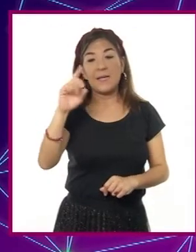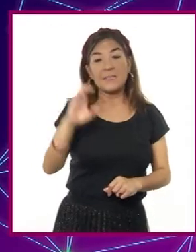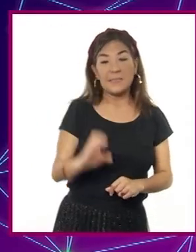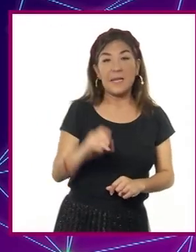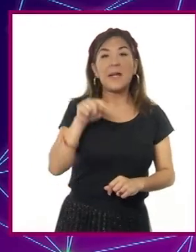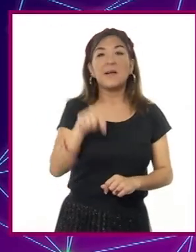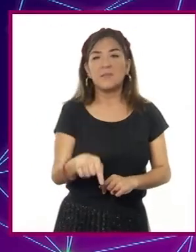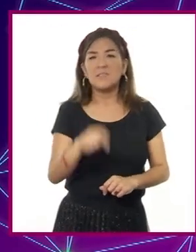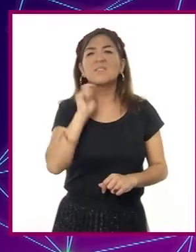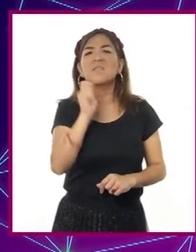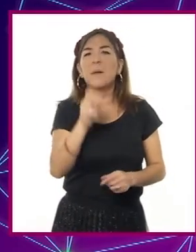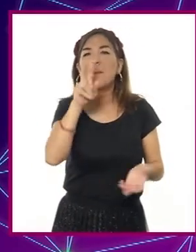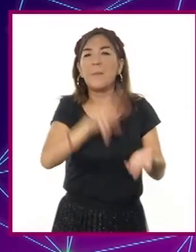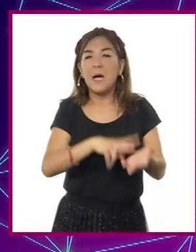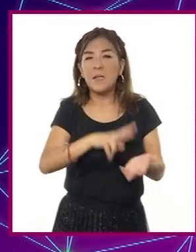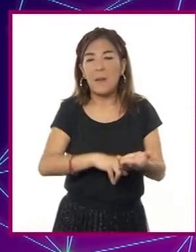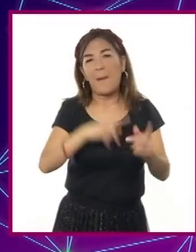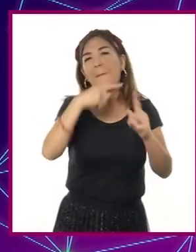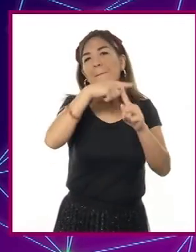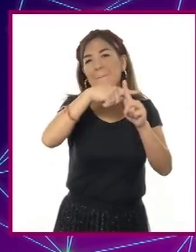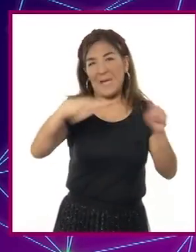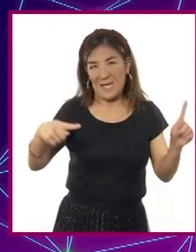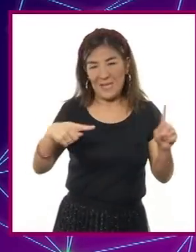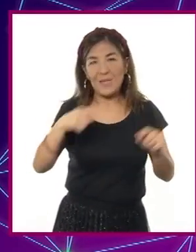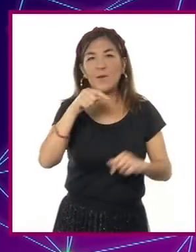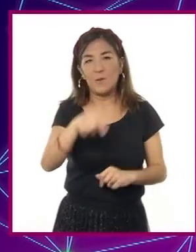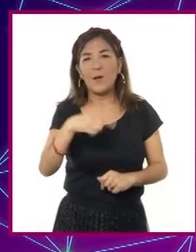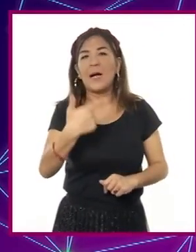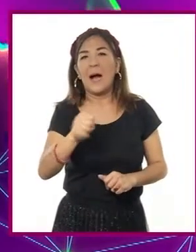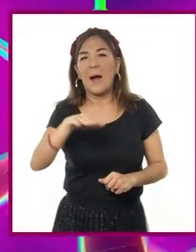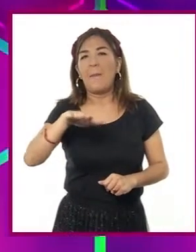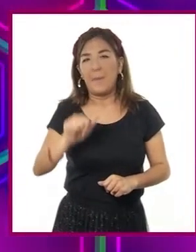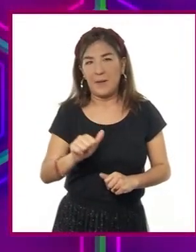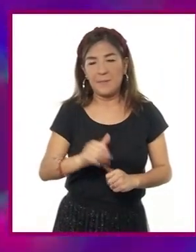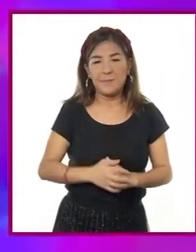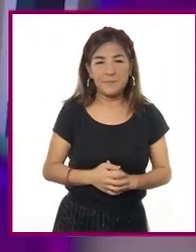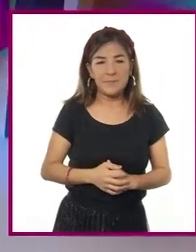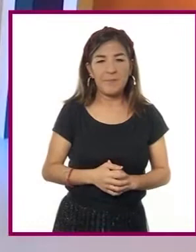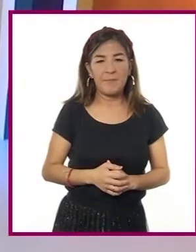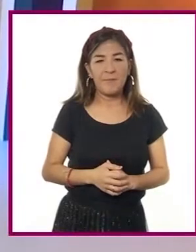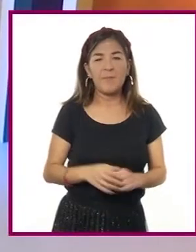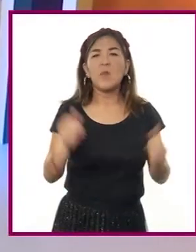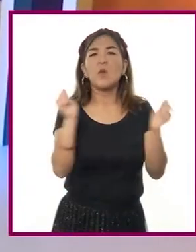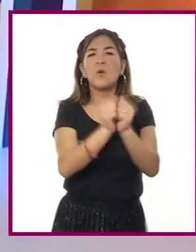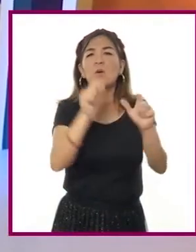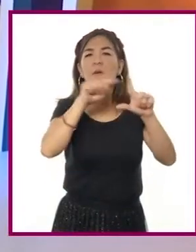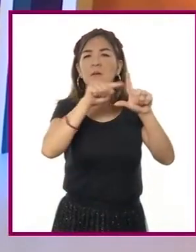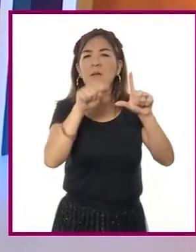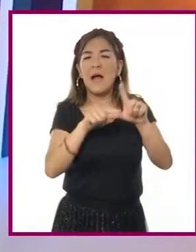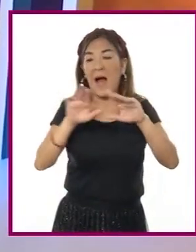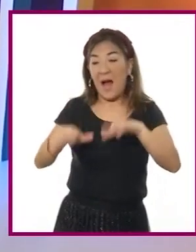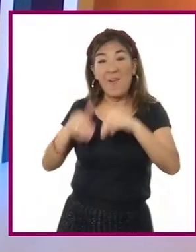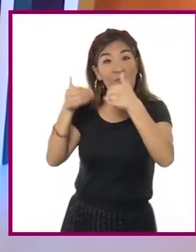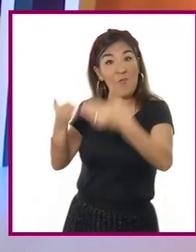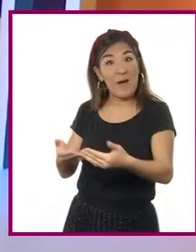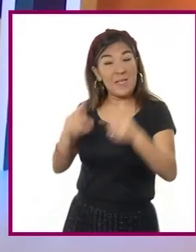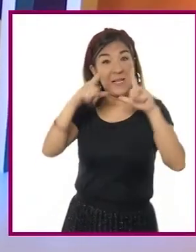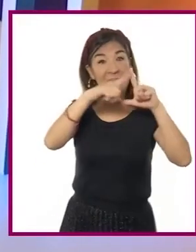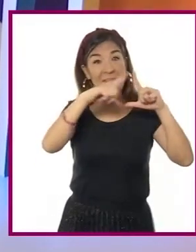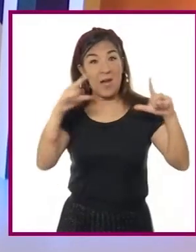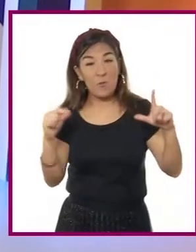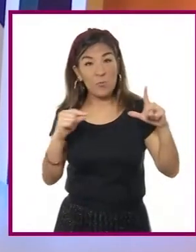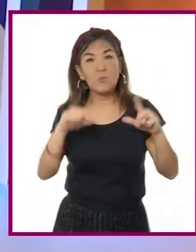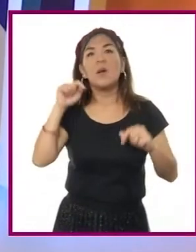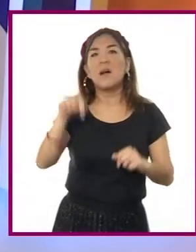C tiene un valor de gamma medios. Con respecto al ángulo exterior de un triángulo, se toma